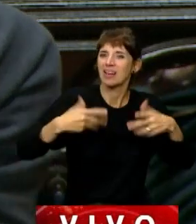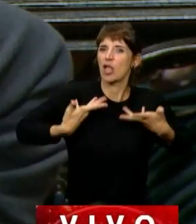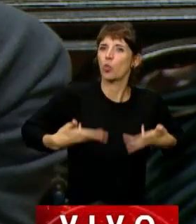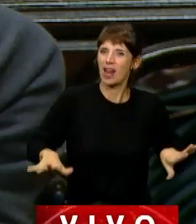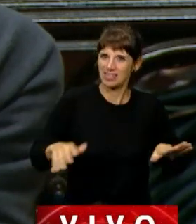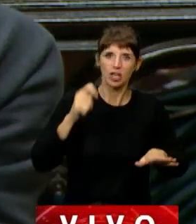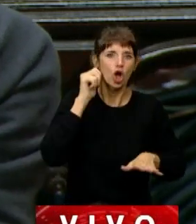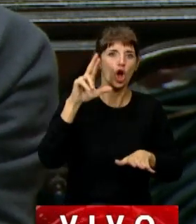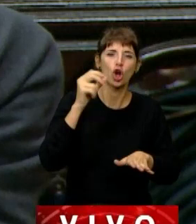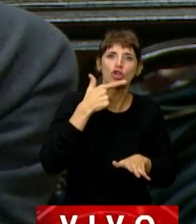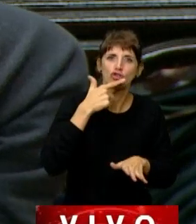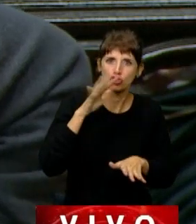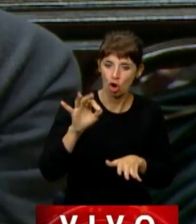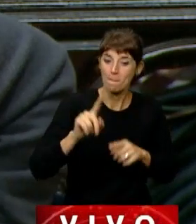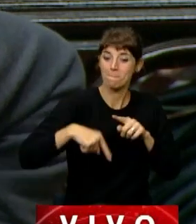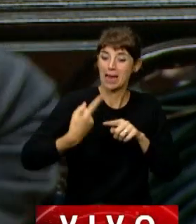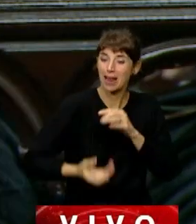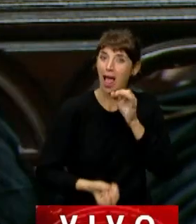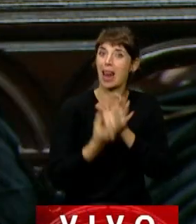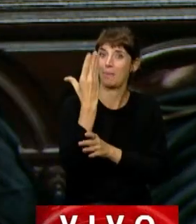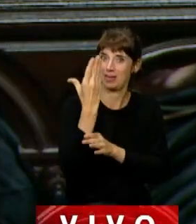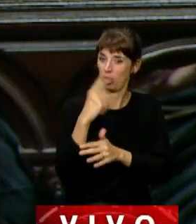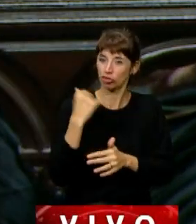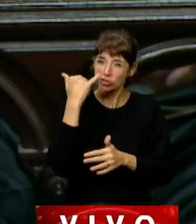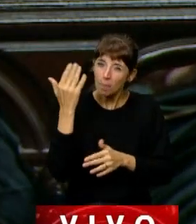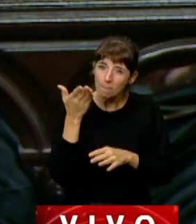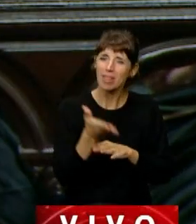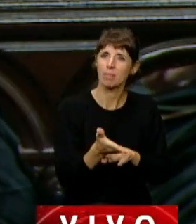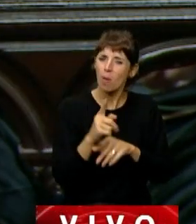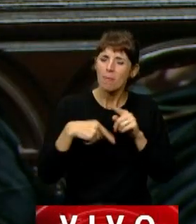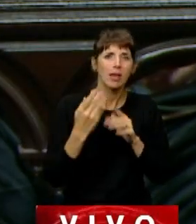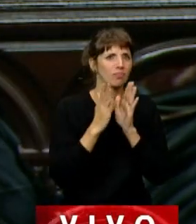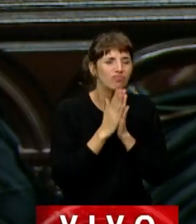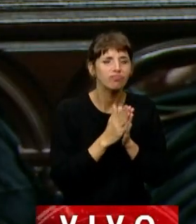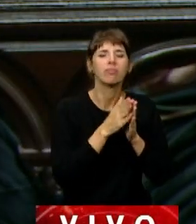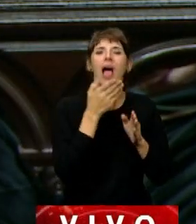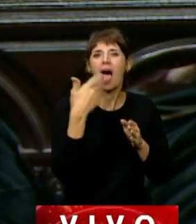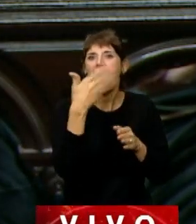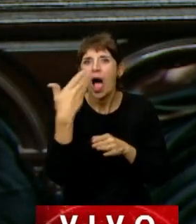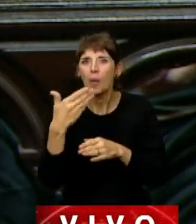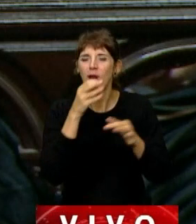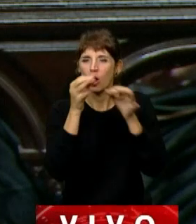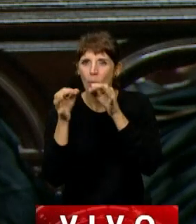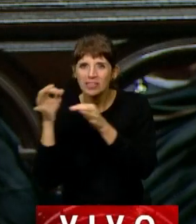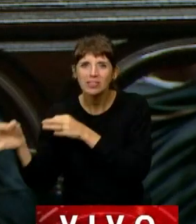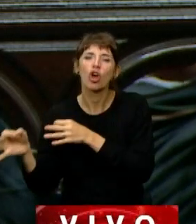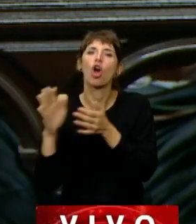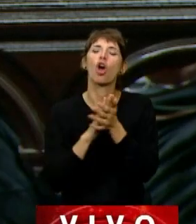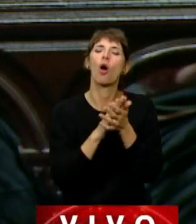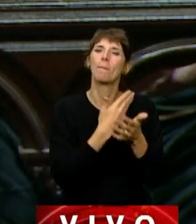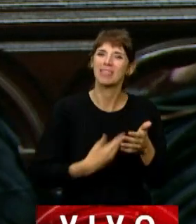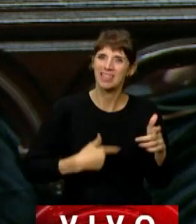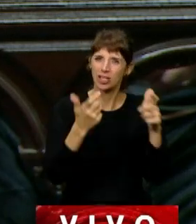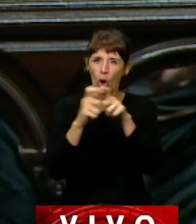Grosso, que mañana a la mañana arranque una ronda de diálogos con los presidentes de las comisiones que intervienen en los